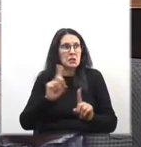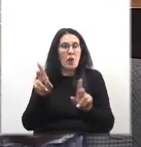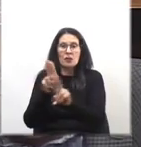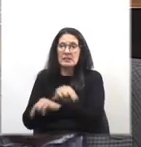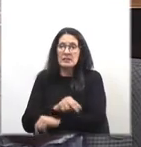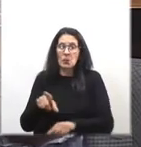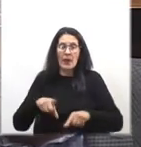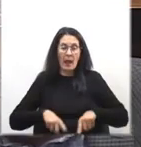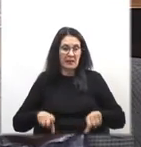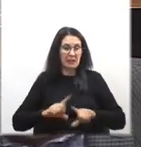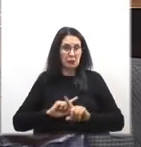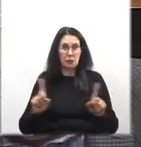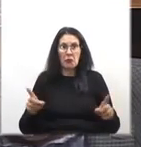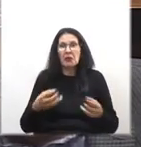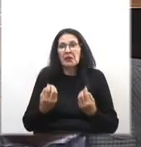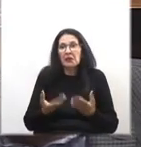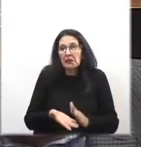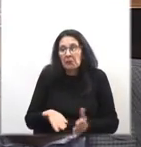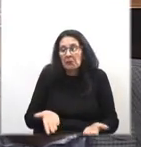ministro?